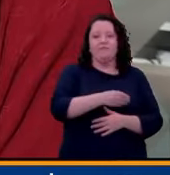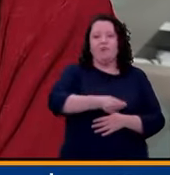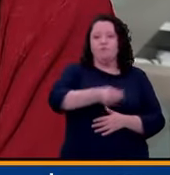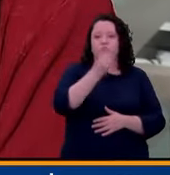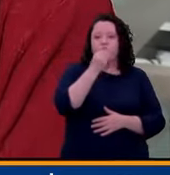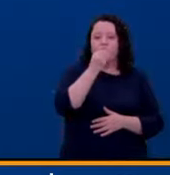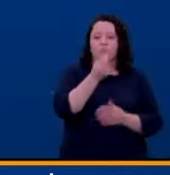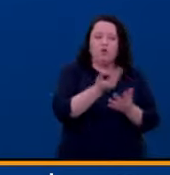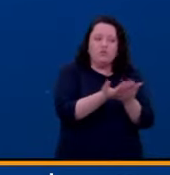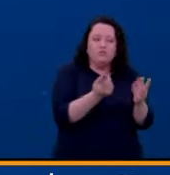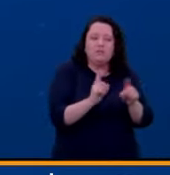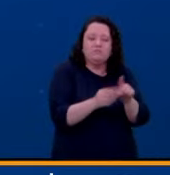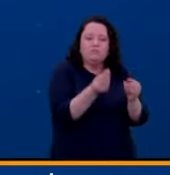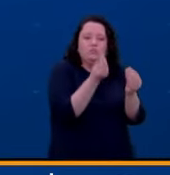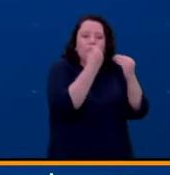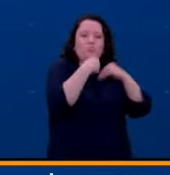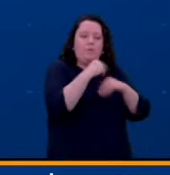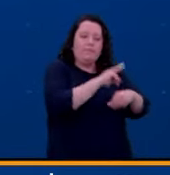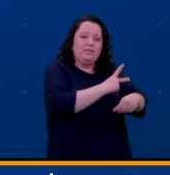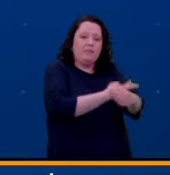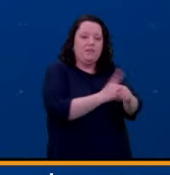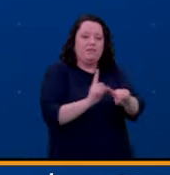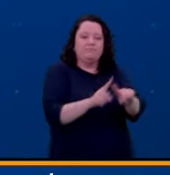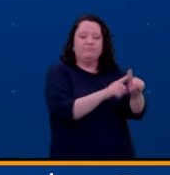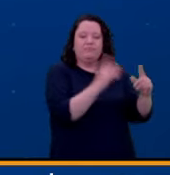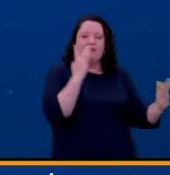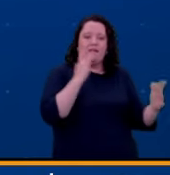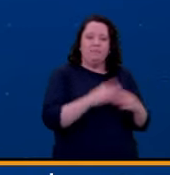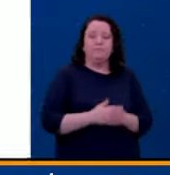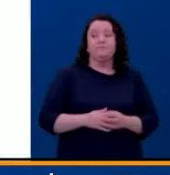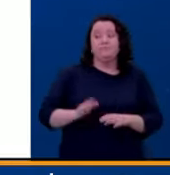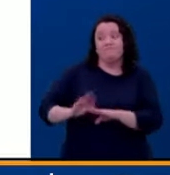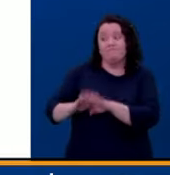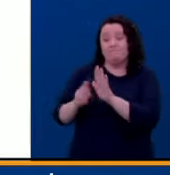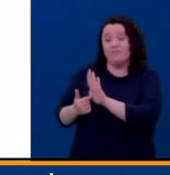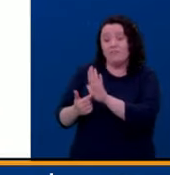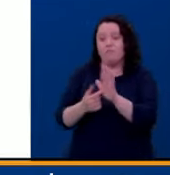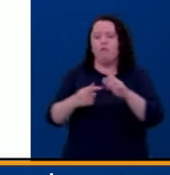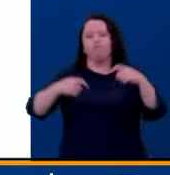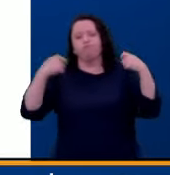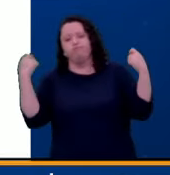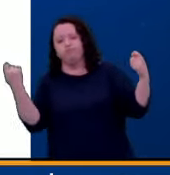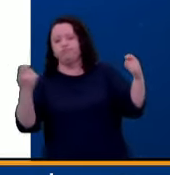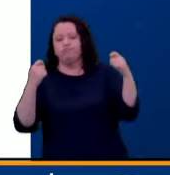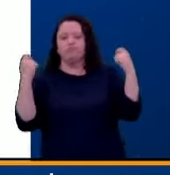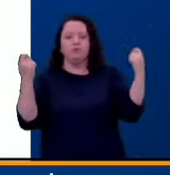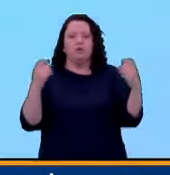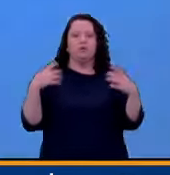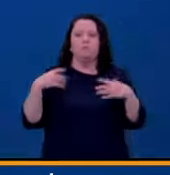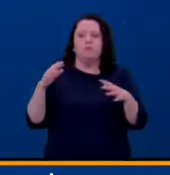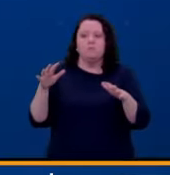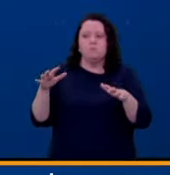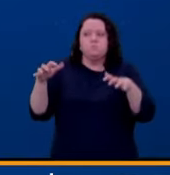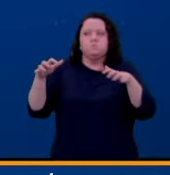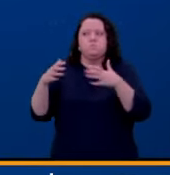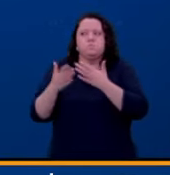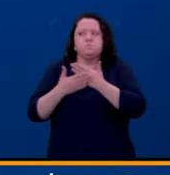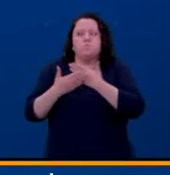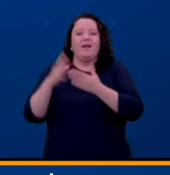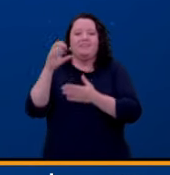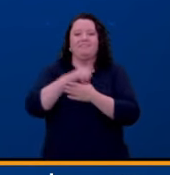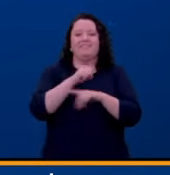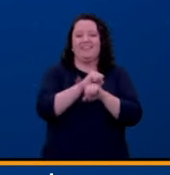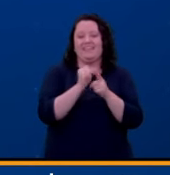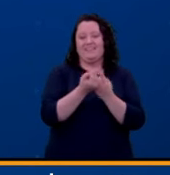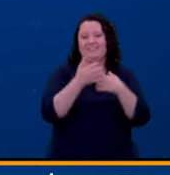micronutrientes y de vitaminas con el fin de visibilizar esta condición se lanzó la campaña cto monstruos a través de las redes sociales estos